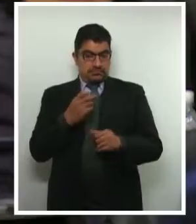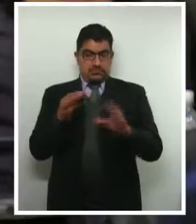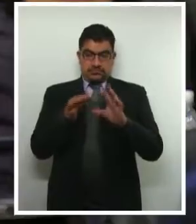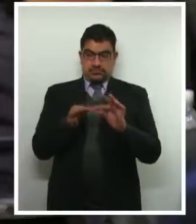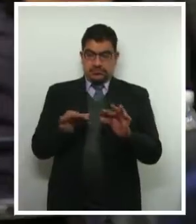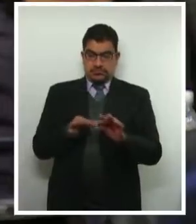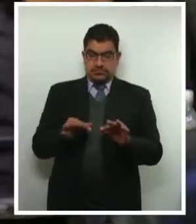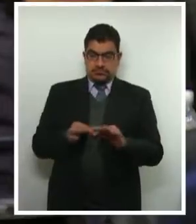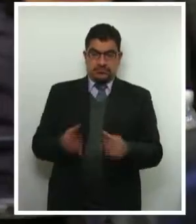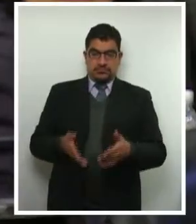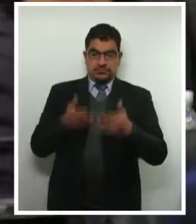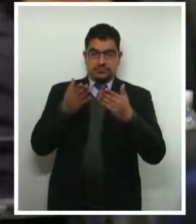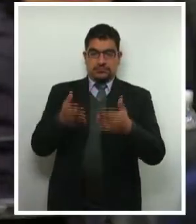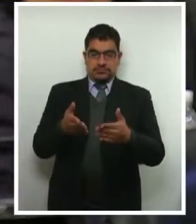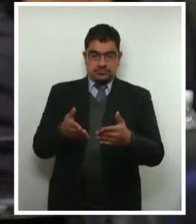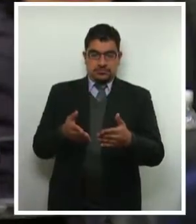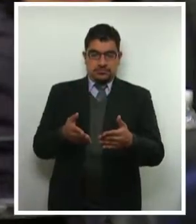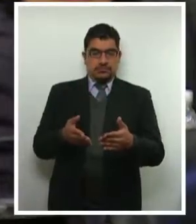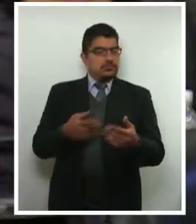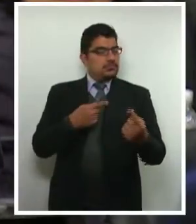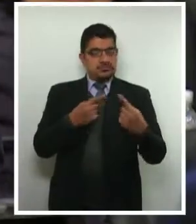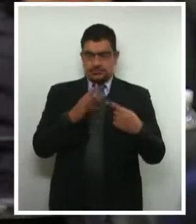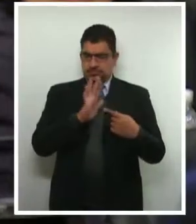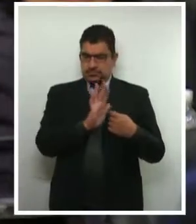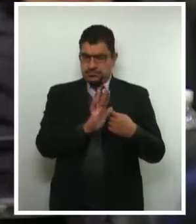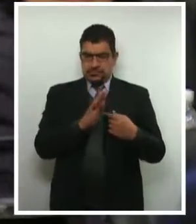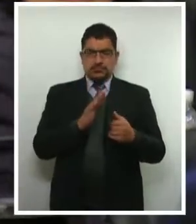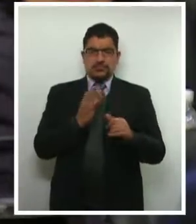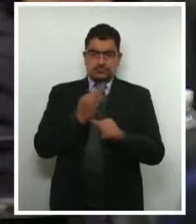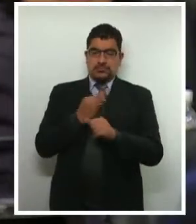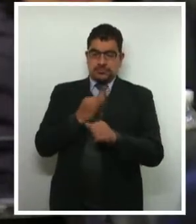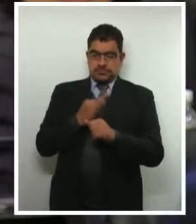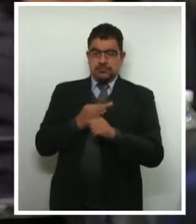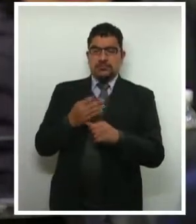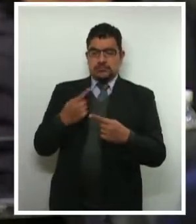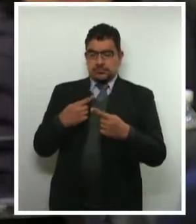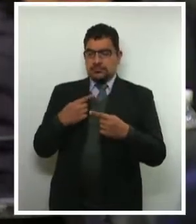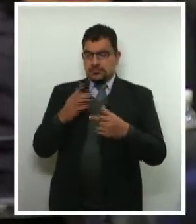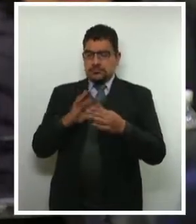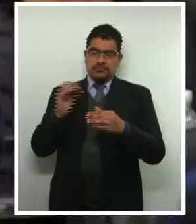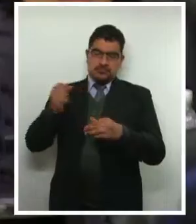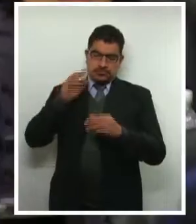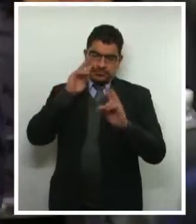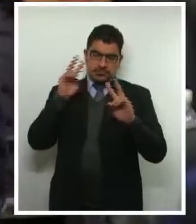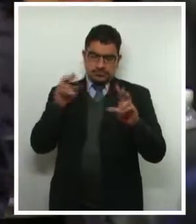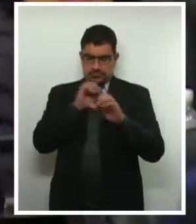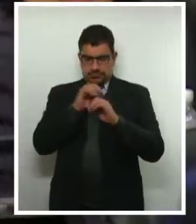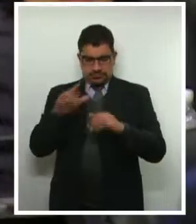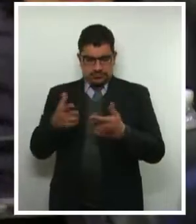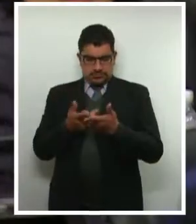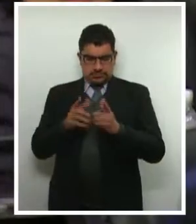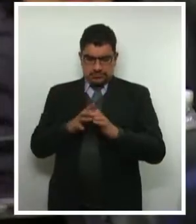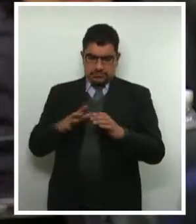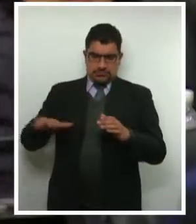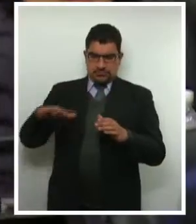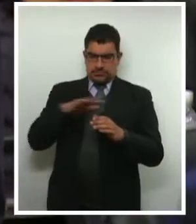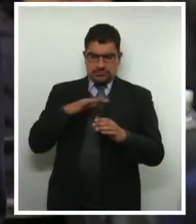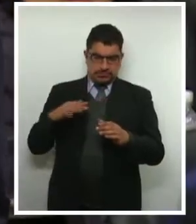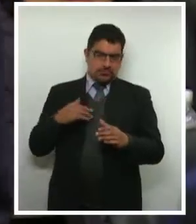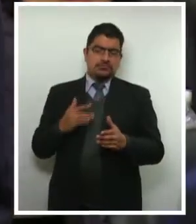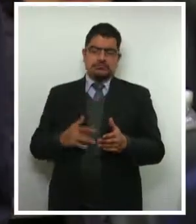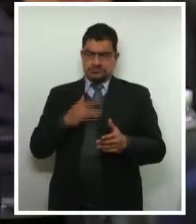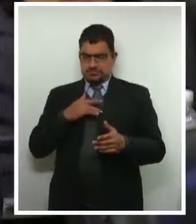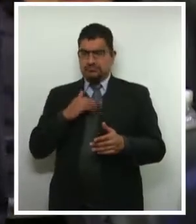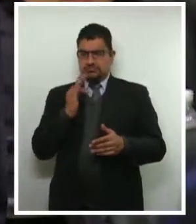es como aceptamos. Sin diálogos, por favor. En esta concepción, señor presidente, Mi grupo parlamentario acepta,